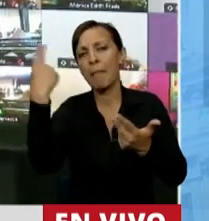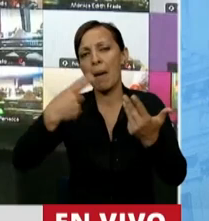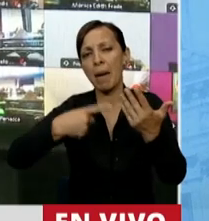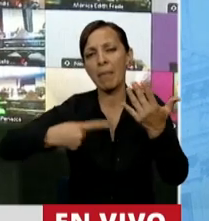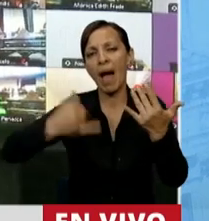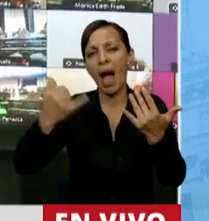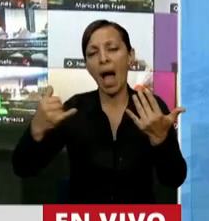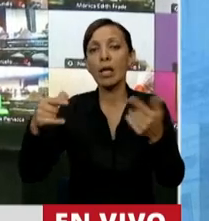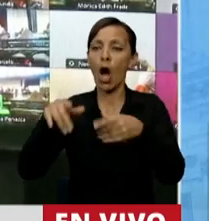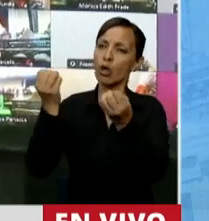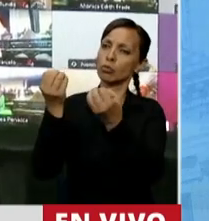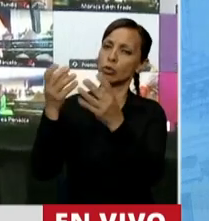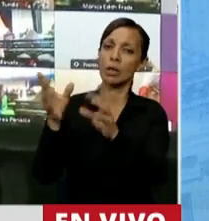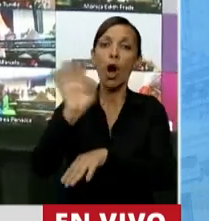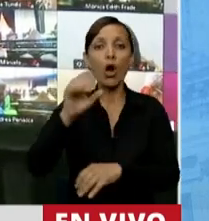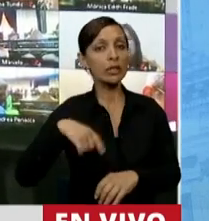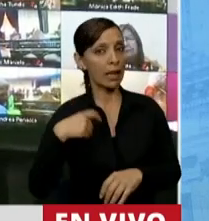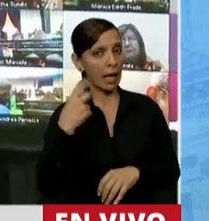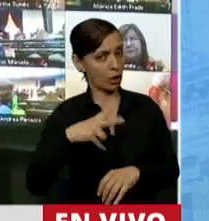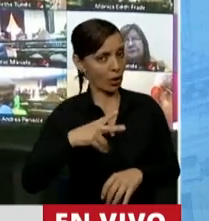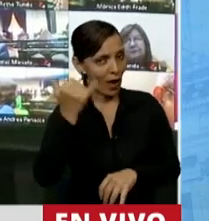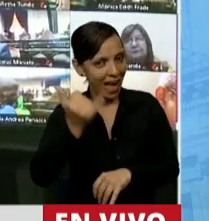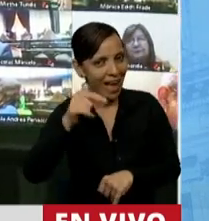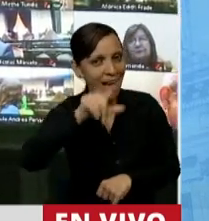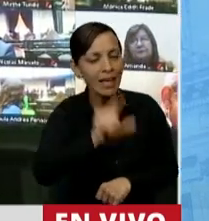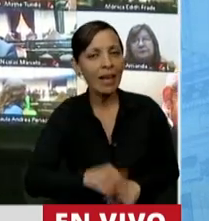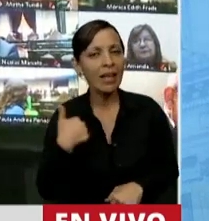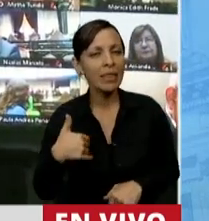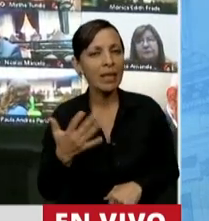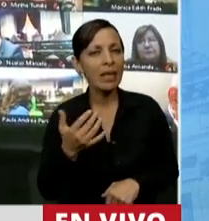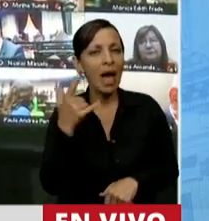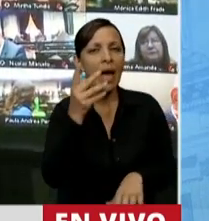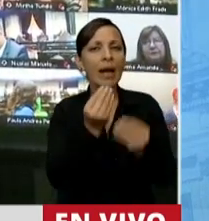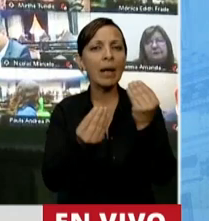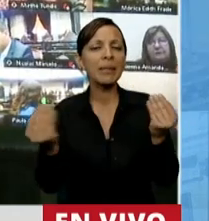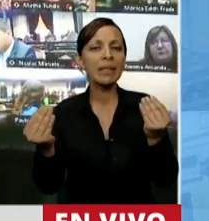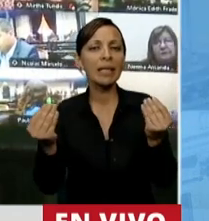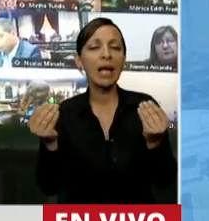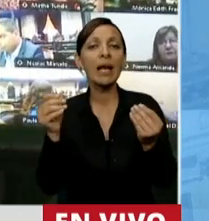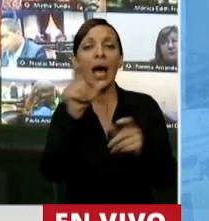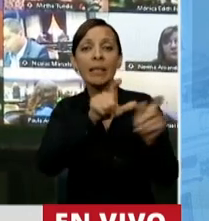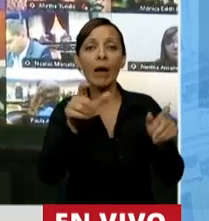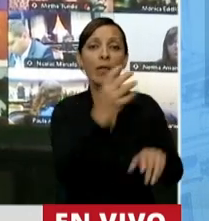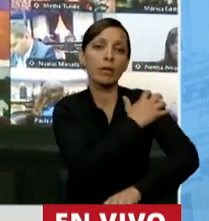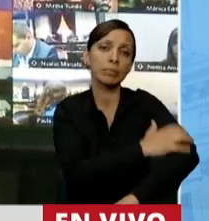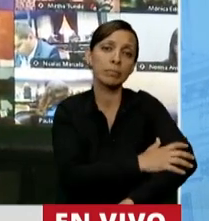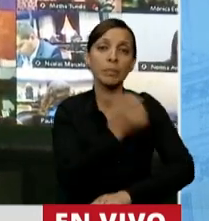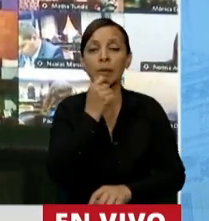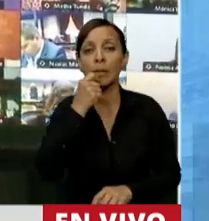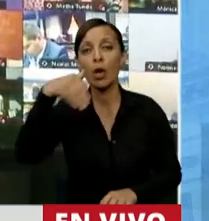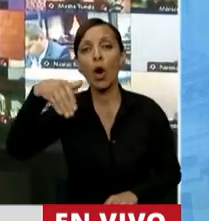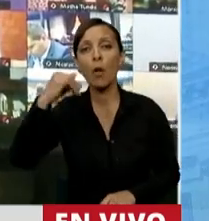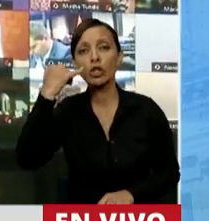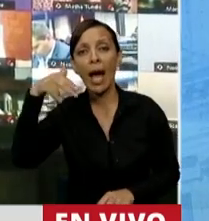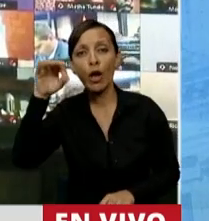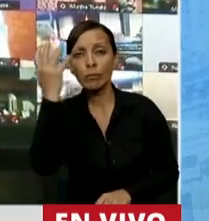montón, o los sindicalistas ricos que tenemos en este país que representan a trabajadores pobres. Podemos hablar de Hugo Moyano.